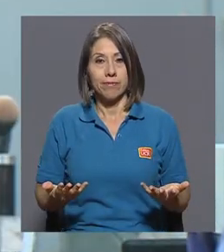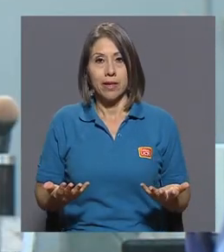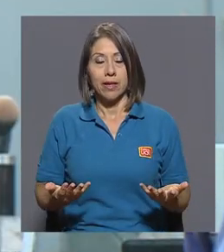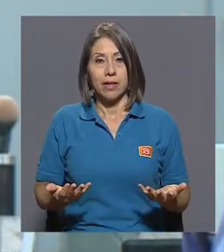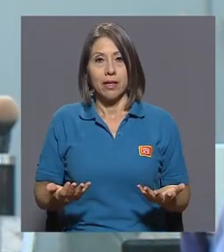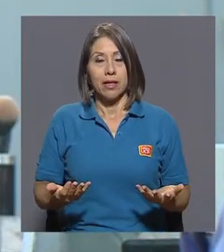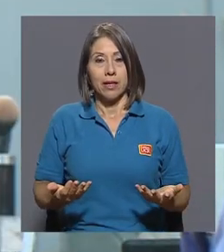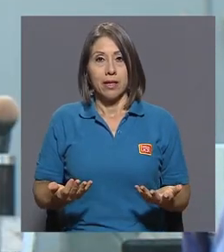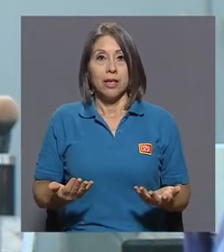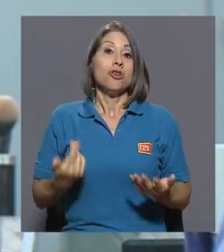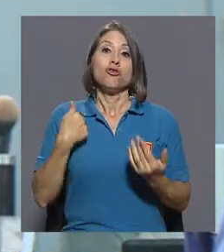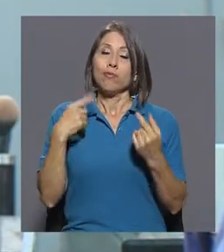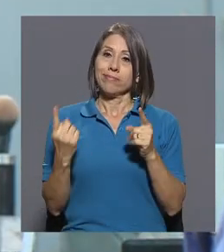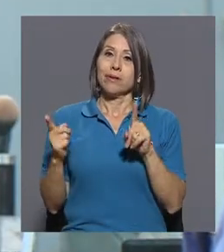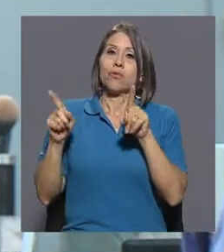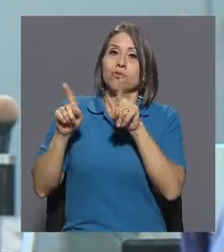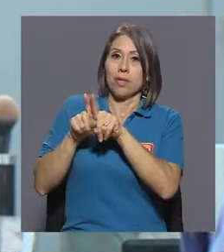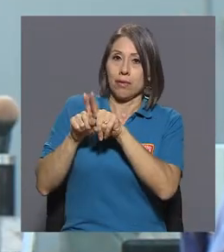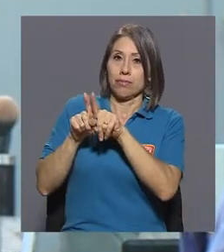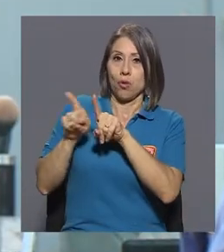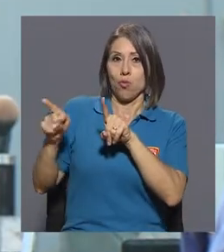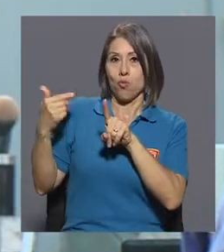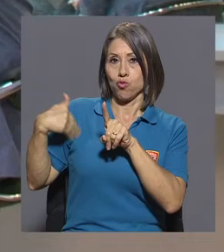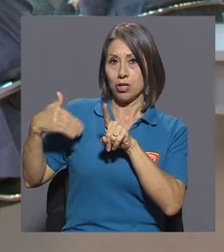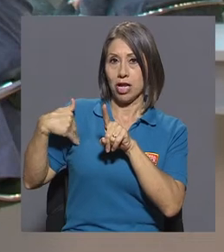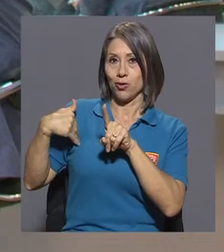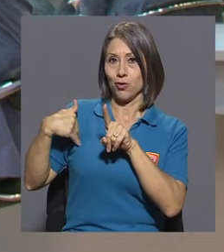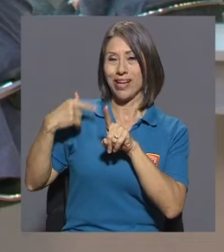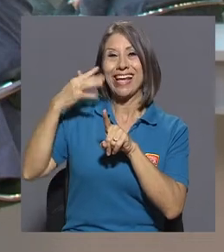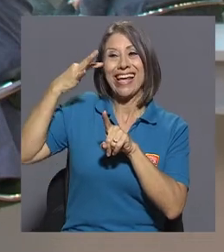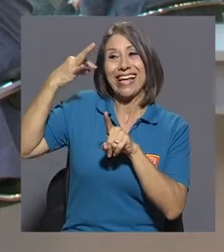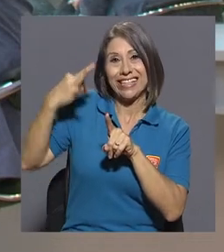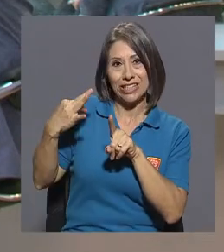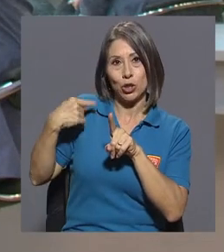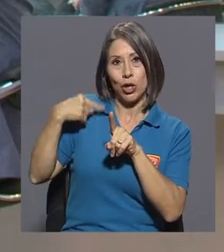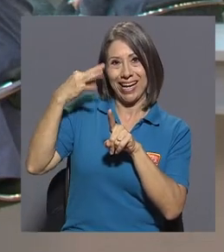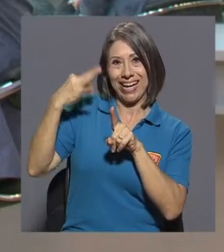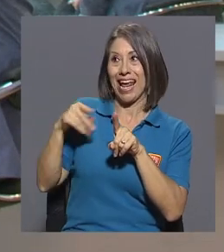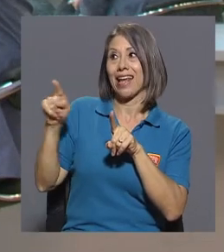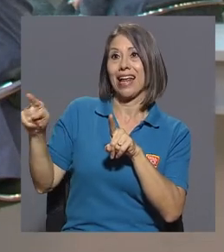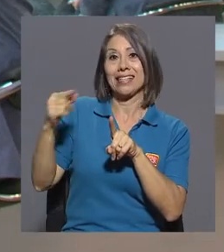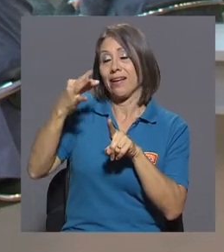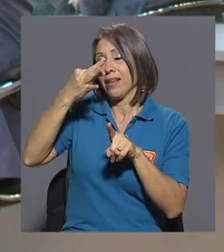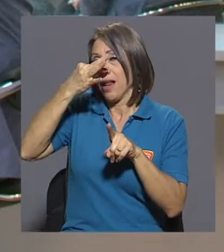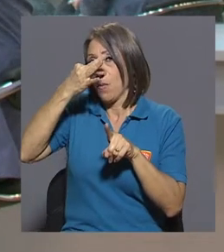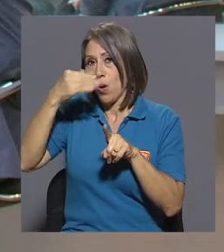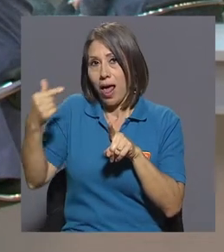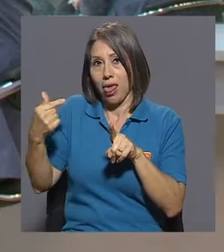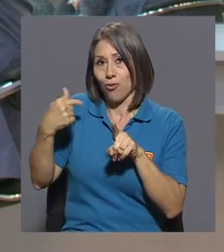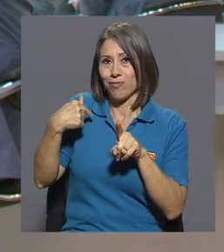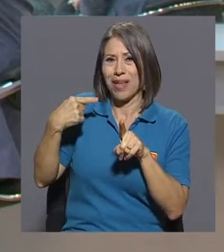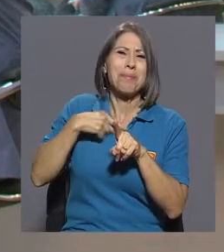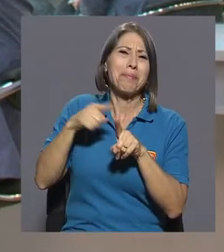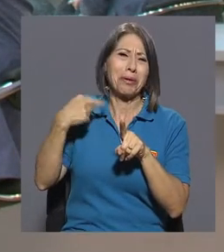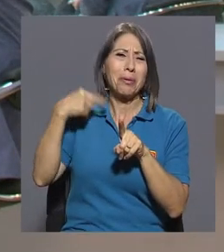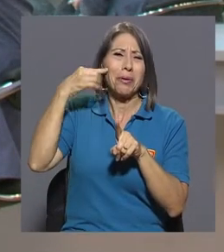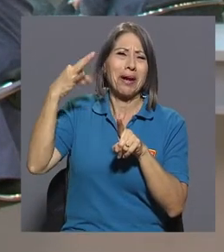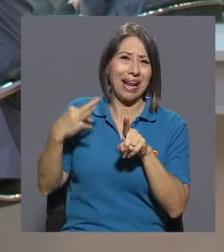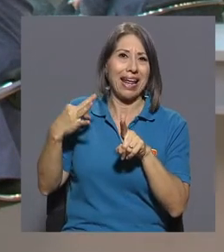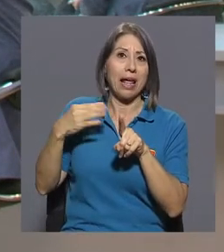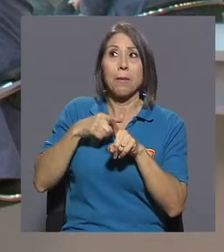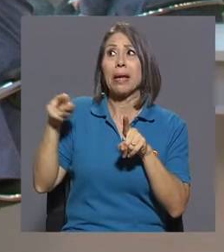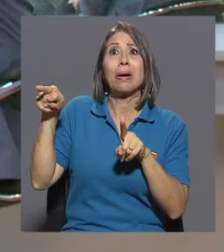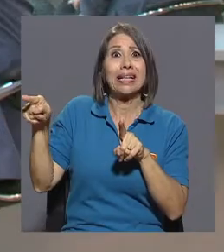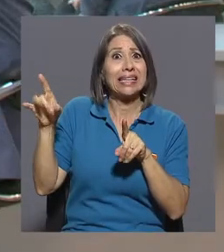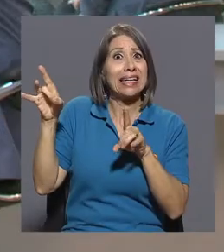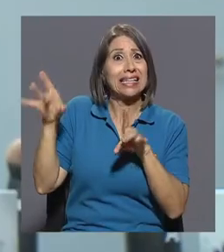Me junté con un muchacho que según yo estaba enamorado, pero bueno, uno cree que uno a esa edad es, pero sí, fue terrible, me encerró en la casa